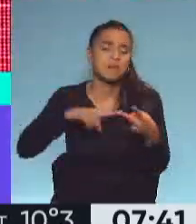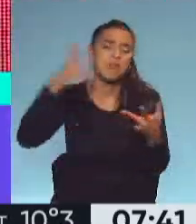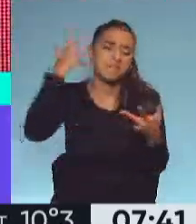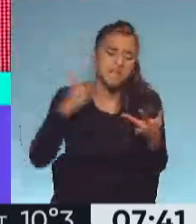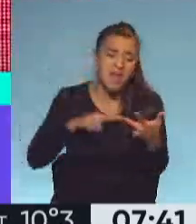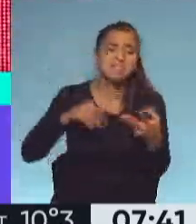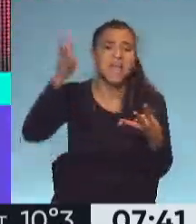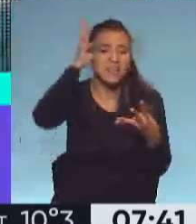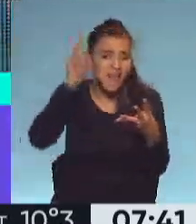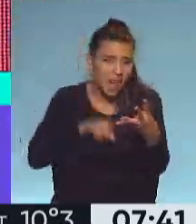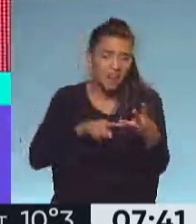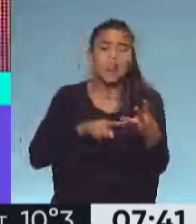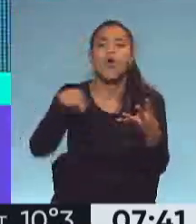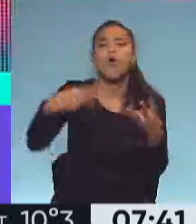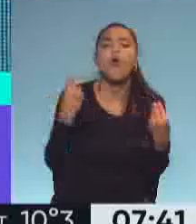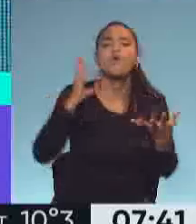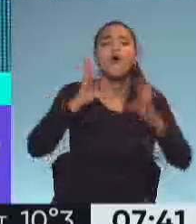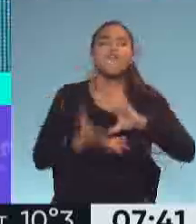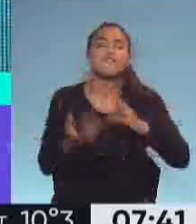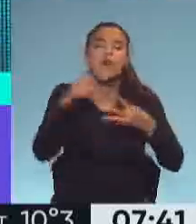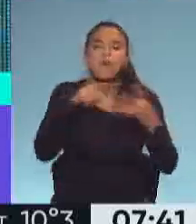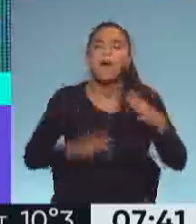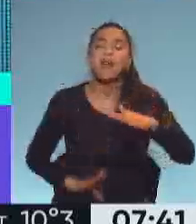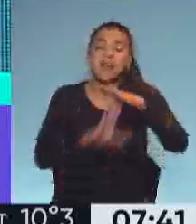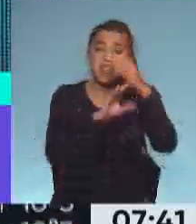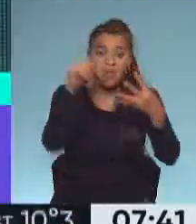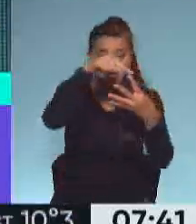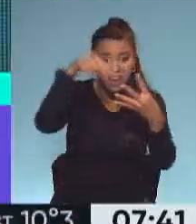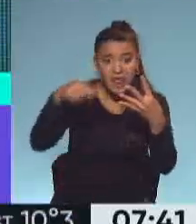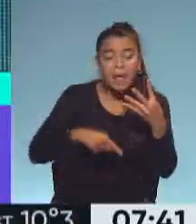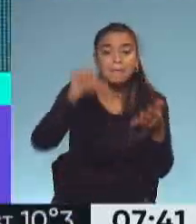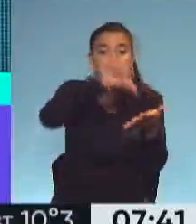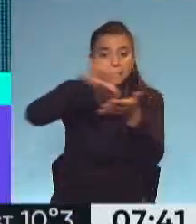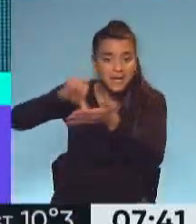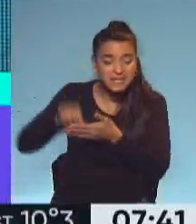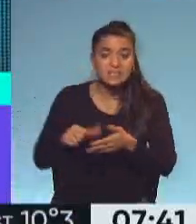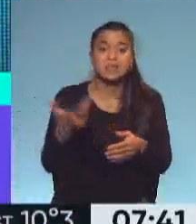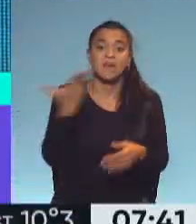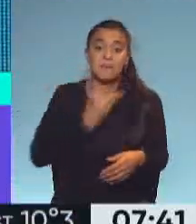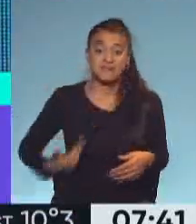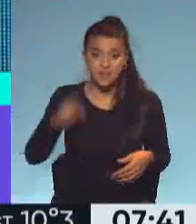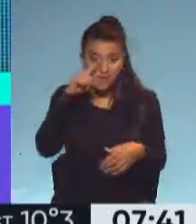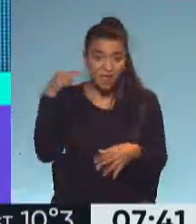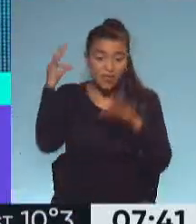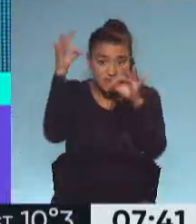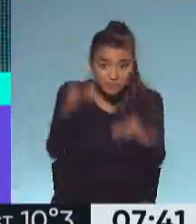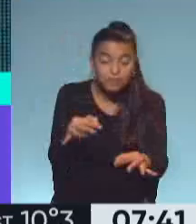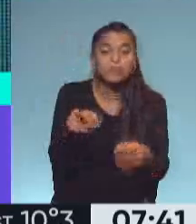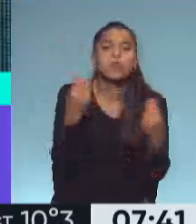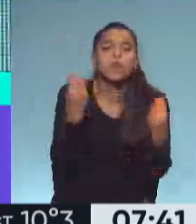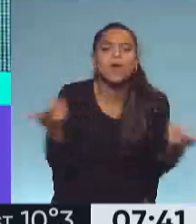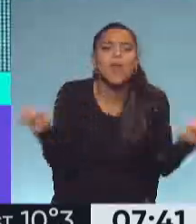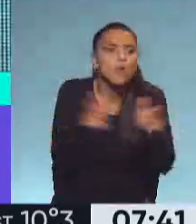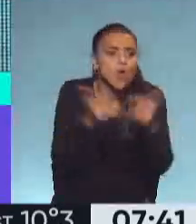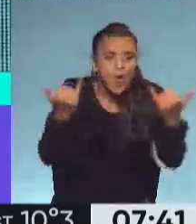Italia. A ver, ¿de qué manera justamente los líderes de estos países, donde allí estuvo el presidente Alberto Fernández y se reunió, cuál es la mirada de